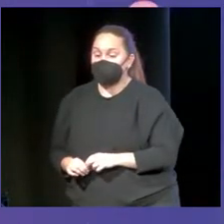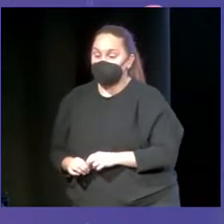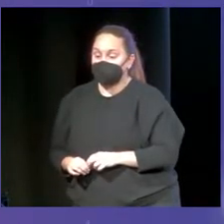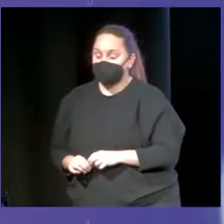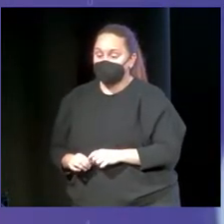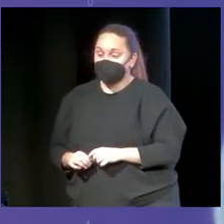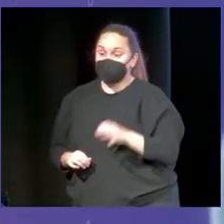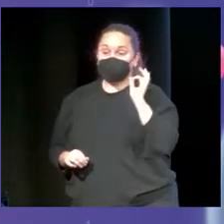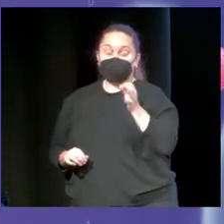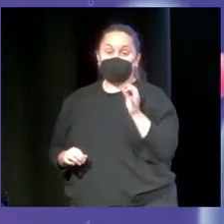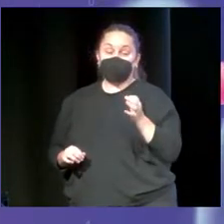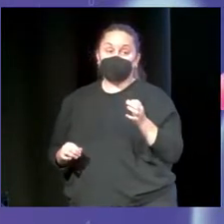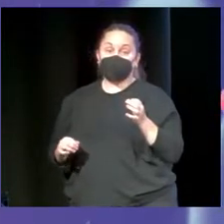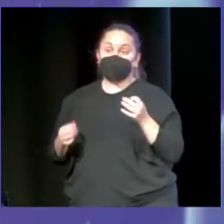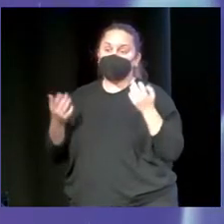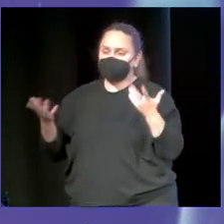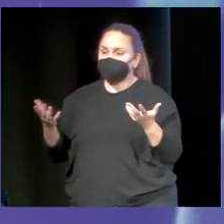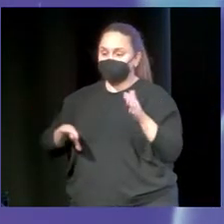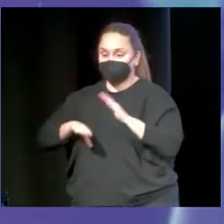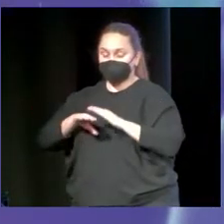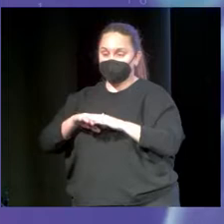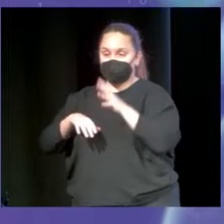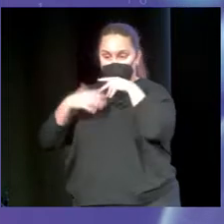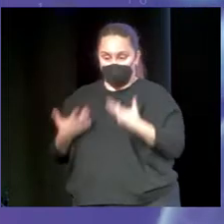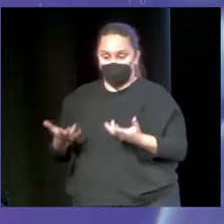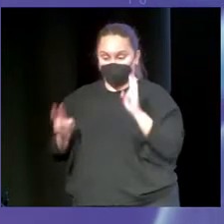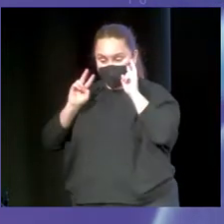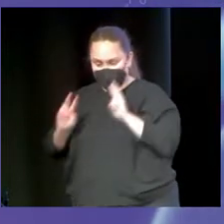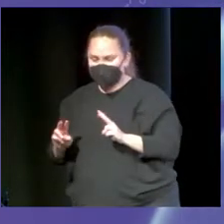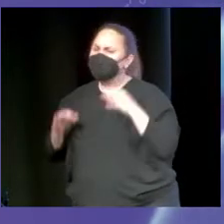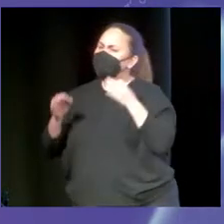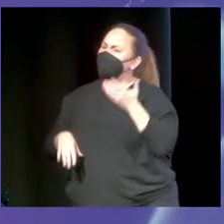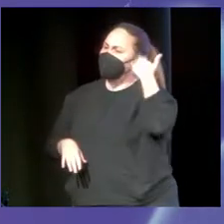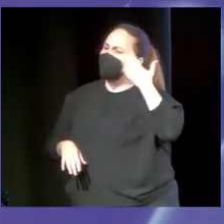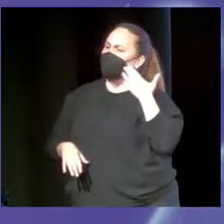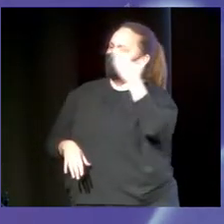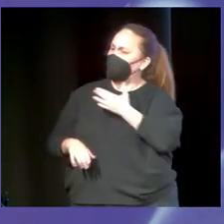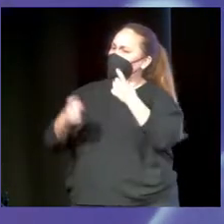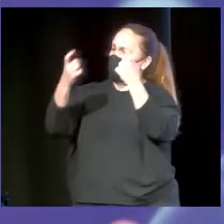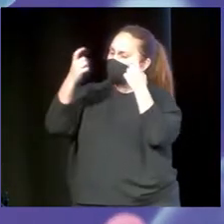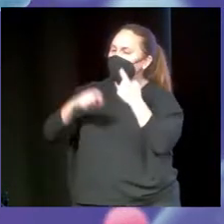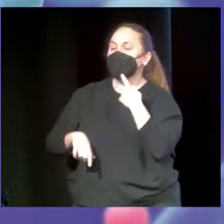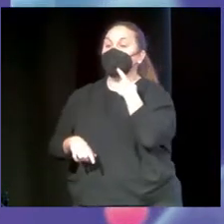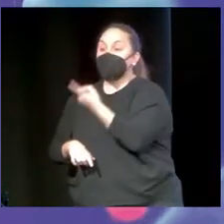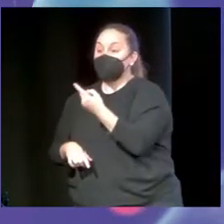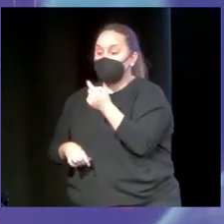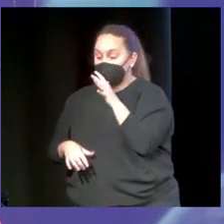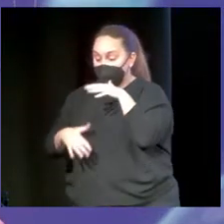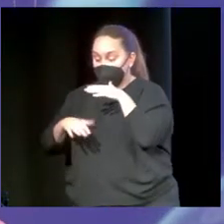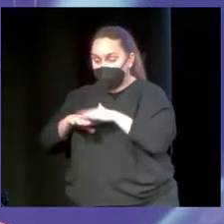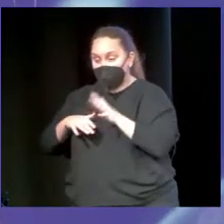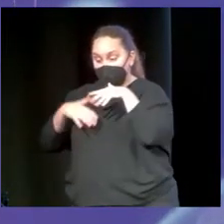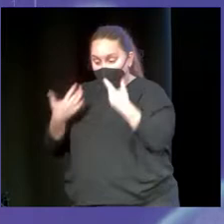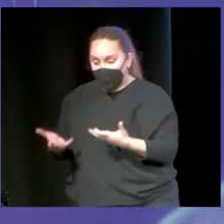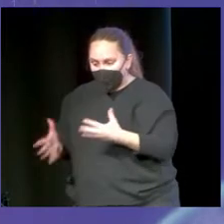que no puedo entender no se puede entender el presente siempre nos han dicho en el colegio no no se puede entender el presente ni entender el